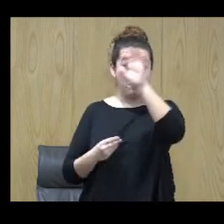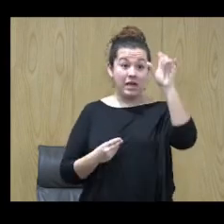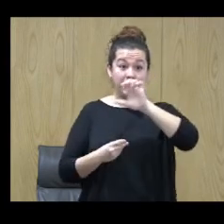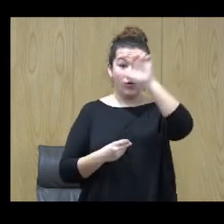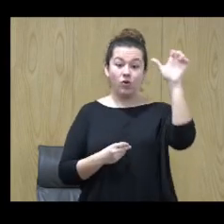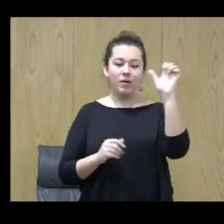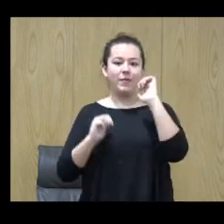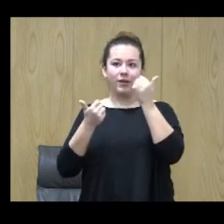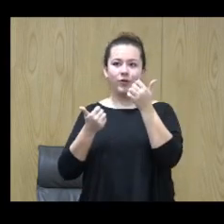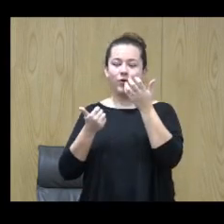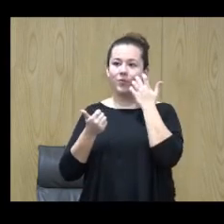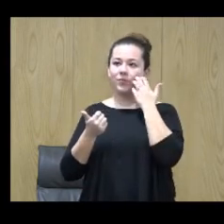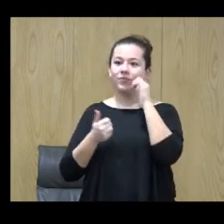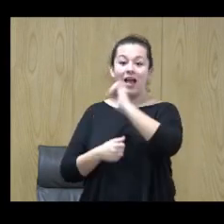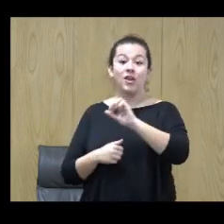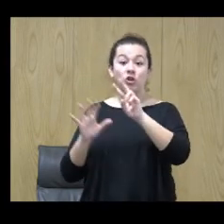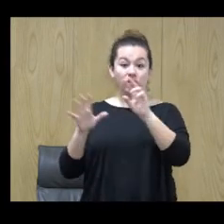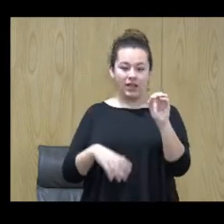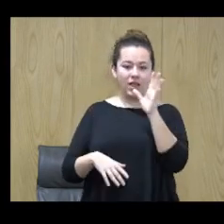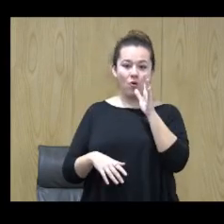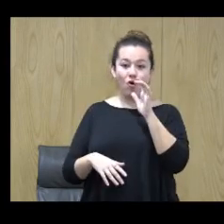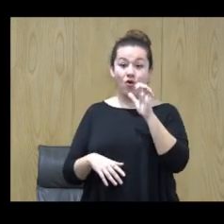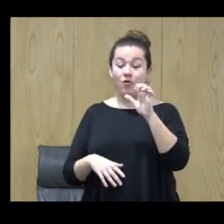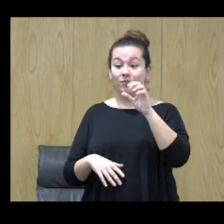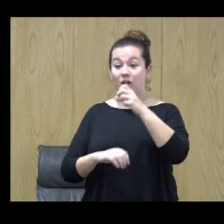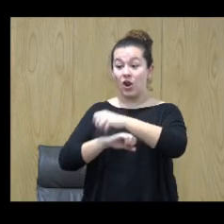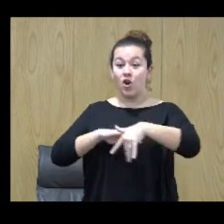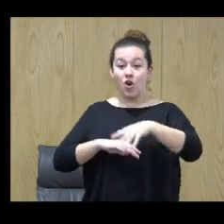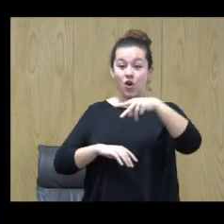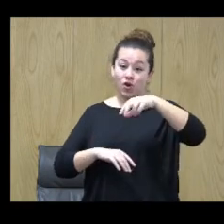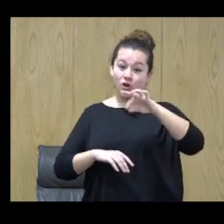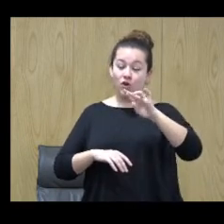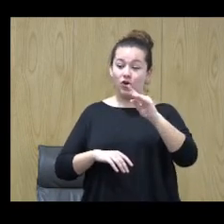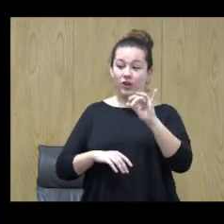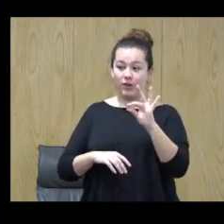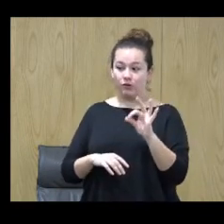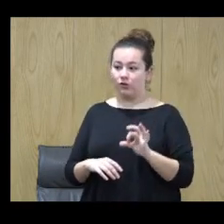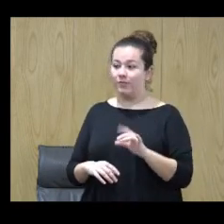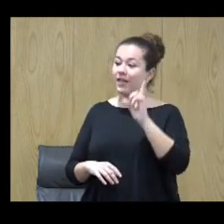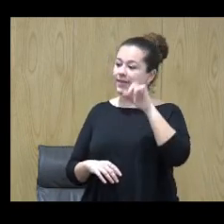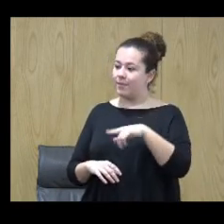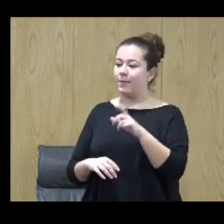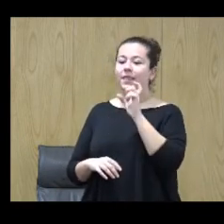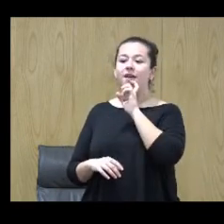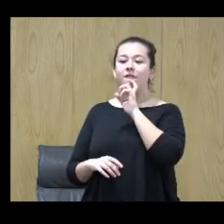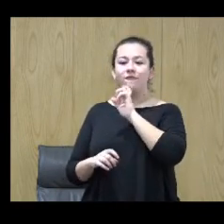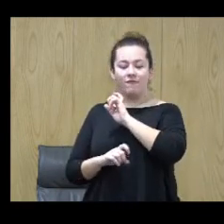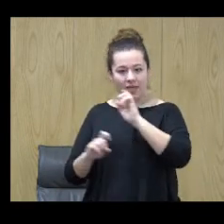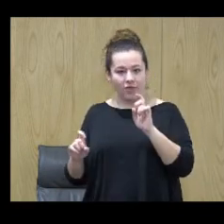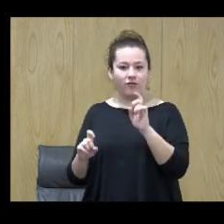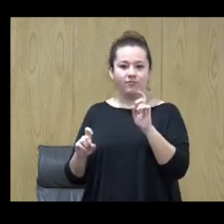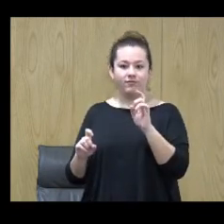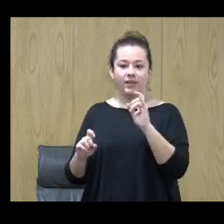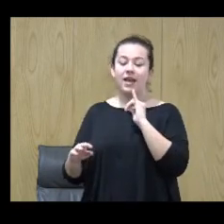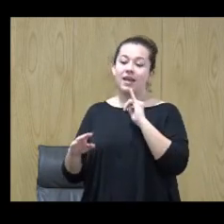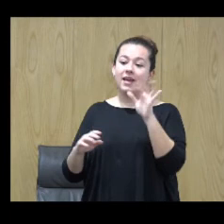empezando en primer lugar en los años 70 por los países nórdicos. También la Federación Internacional de Instituciones